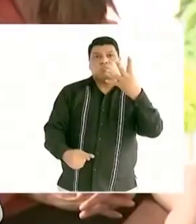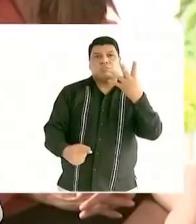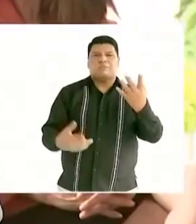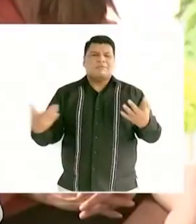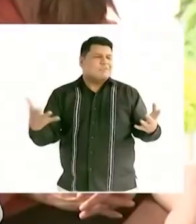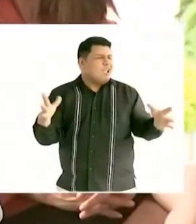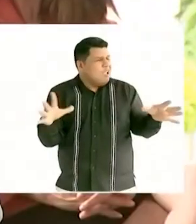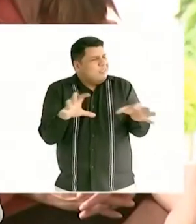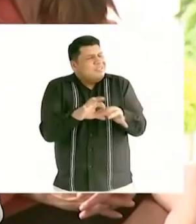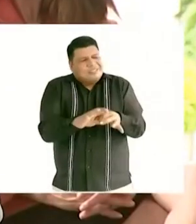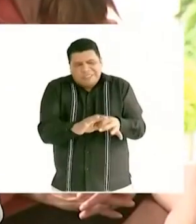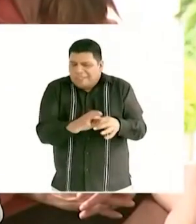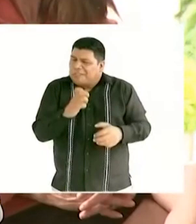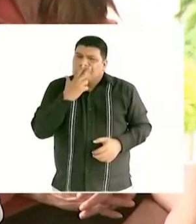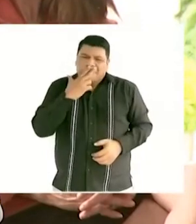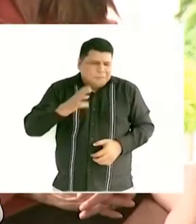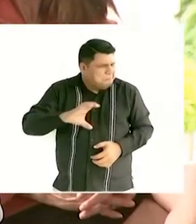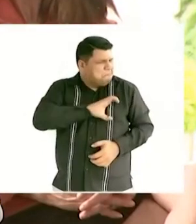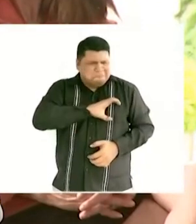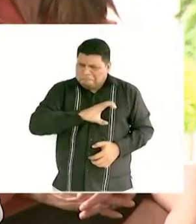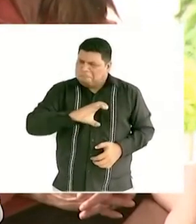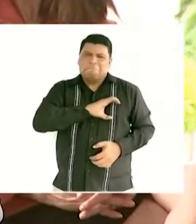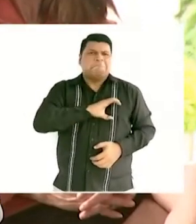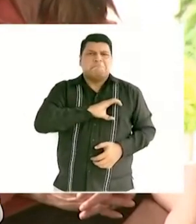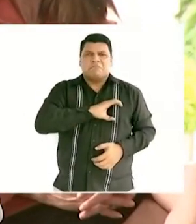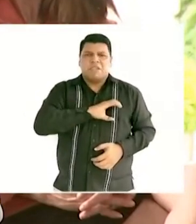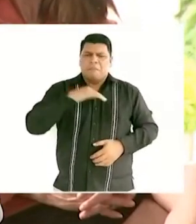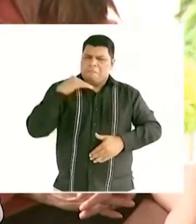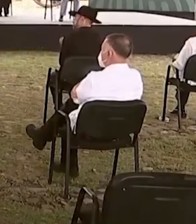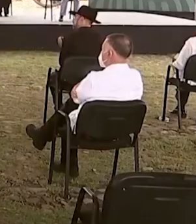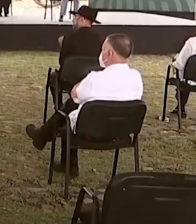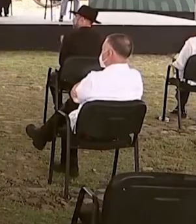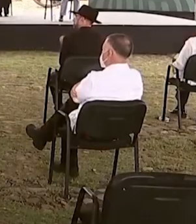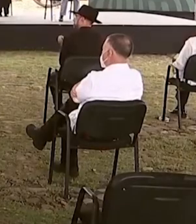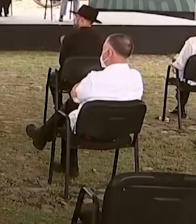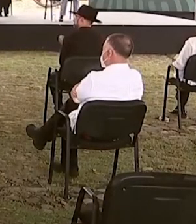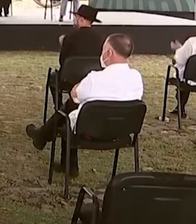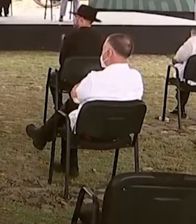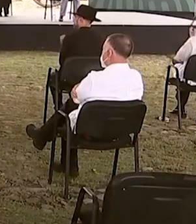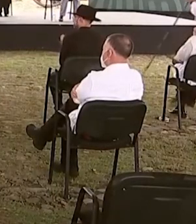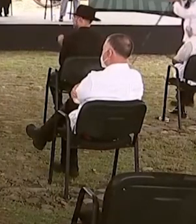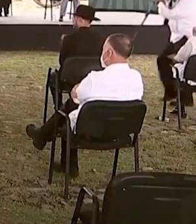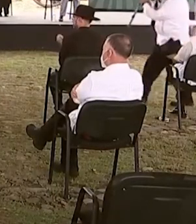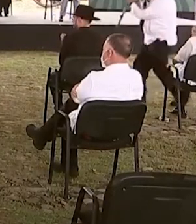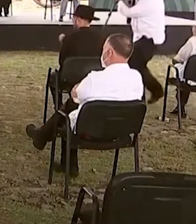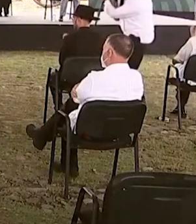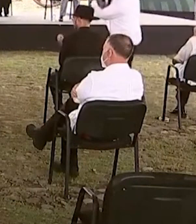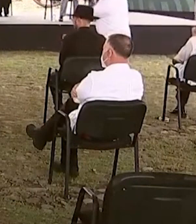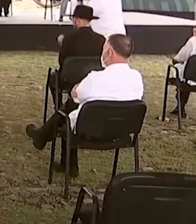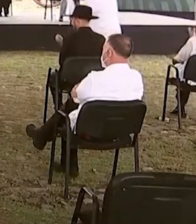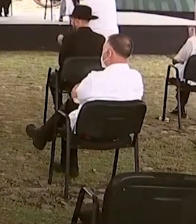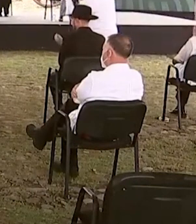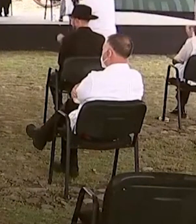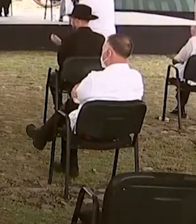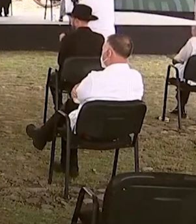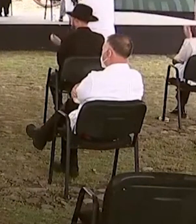su visita se produce luego de que méxico decidiera reestablecer temporalmente la visa para los ecuatorianos que deseen ingresar a